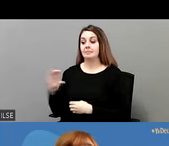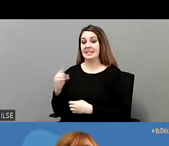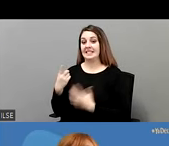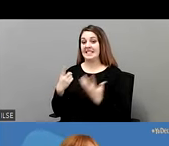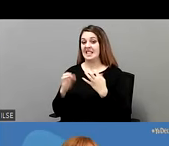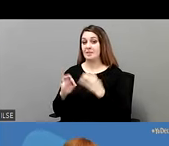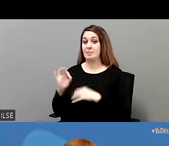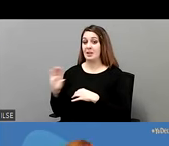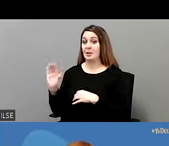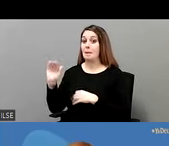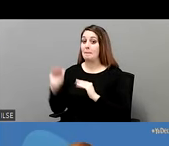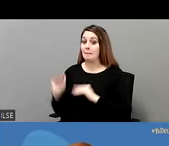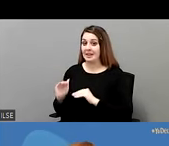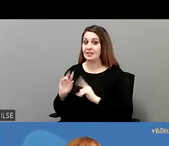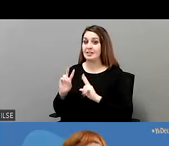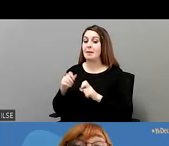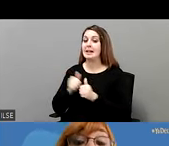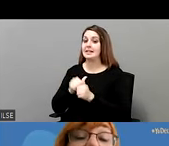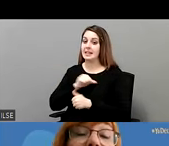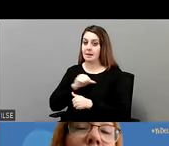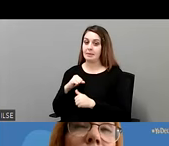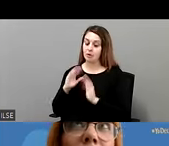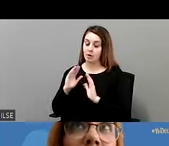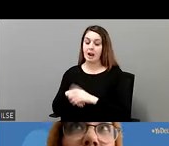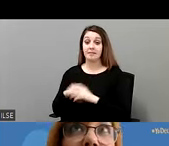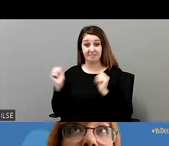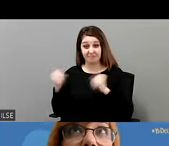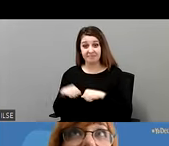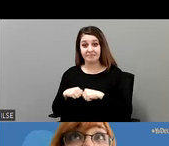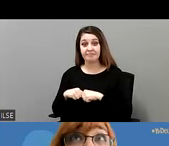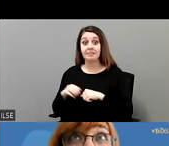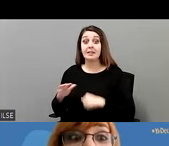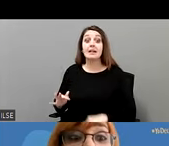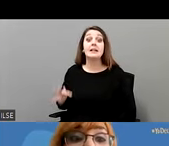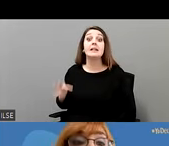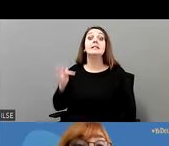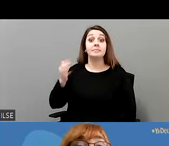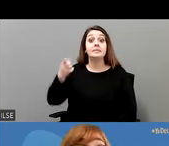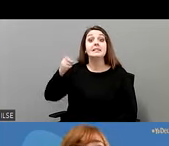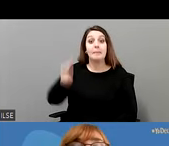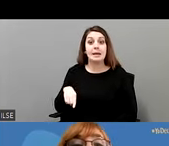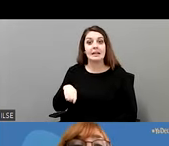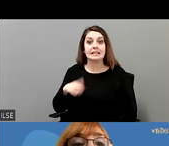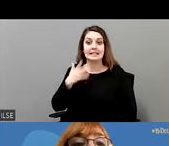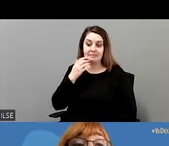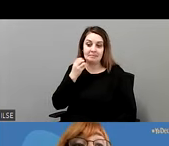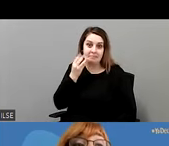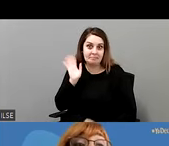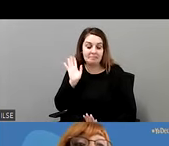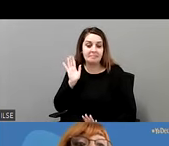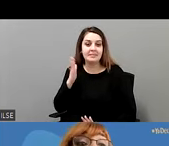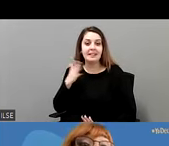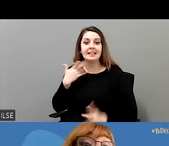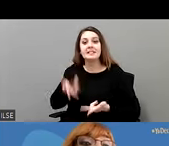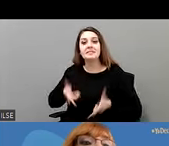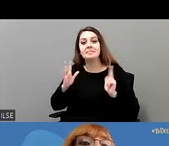menos de asistencia personal, ¿vale? Y también, por si fuera poco, te permite el